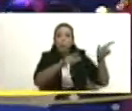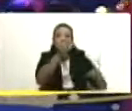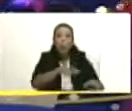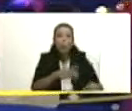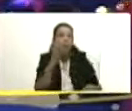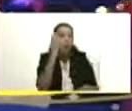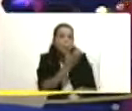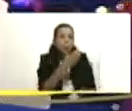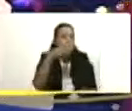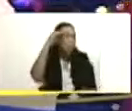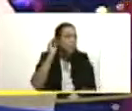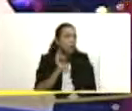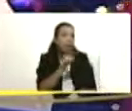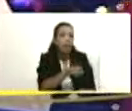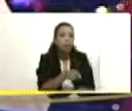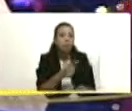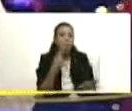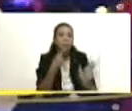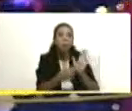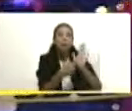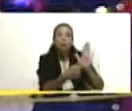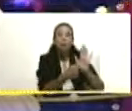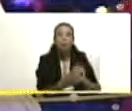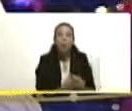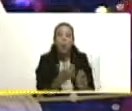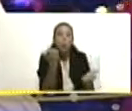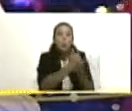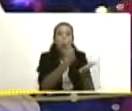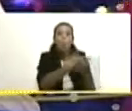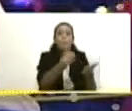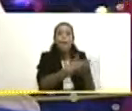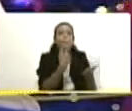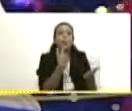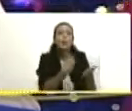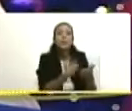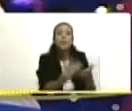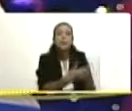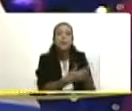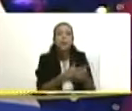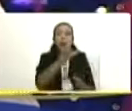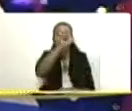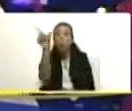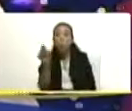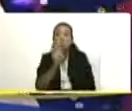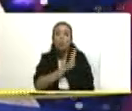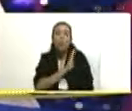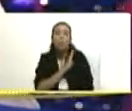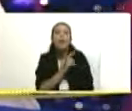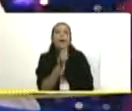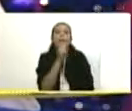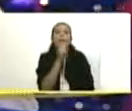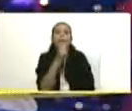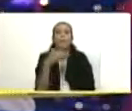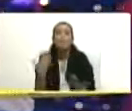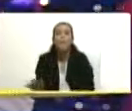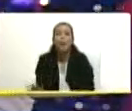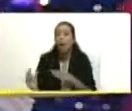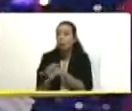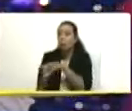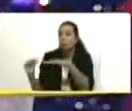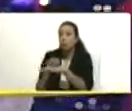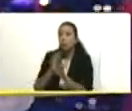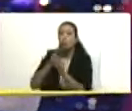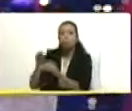Capriles, los mismos aparecen con un documento diciendo que la Guayana Esequiba le pertenece a